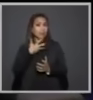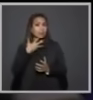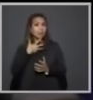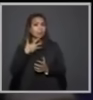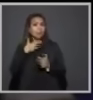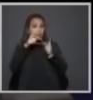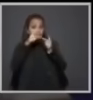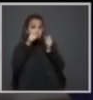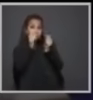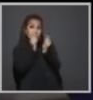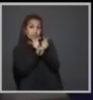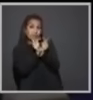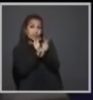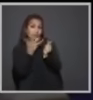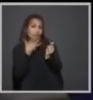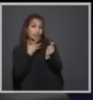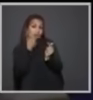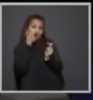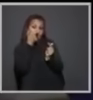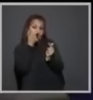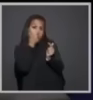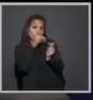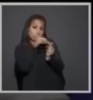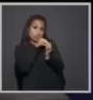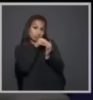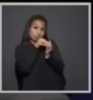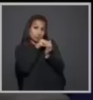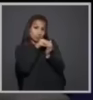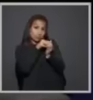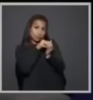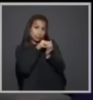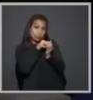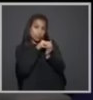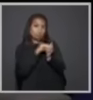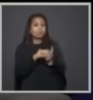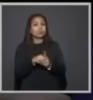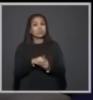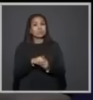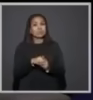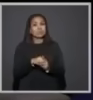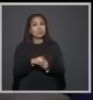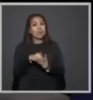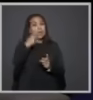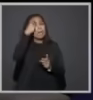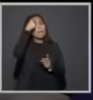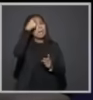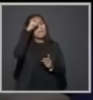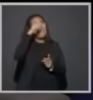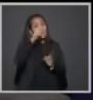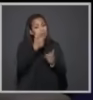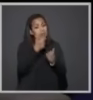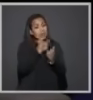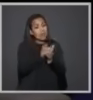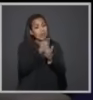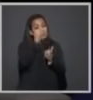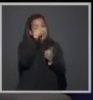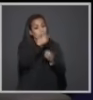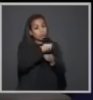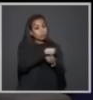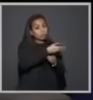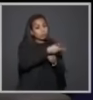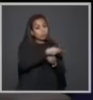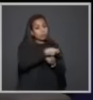presupuesto que se le conoció como la partida de los moches para repartir dinero